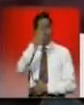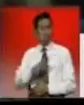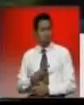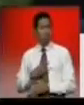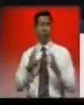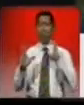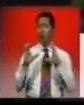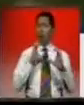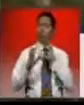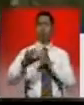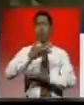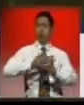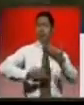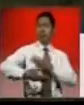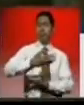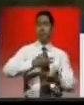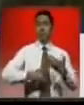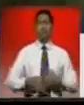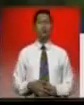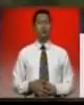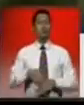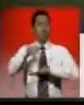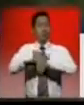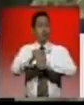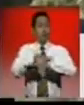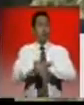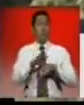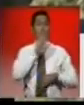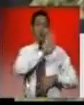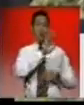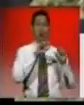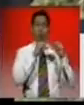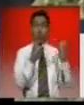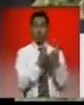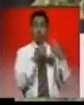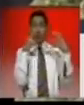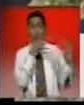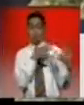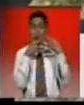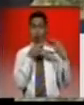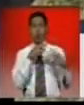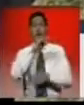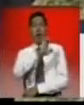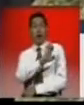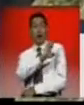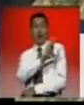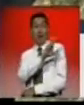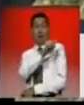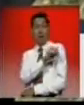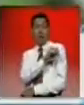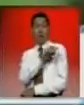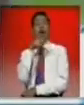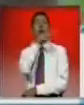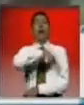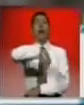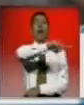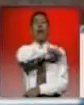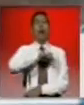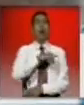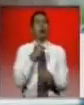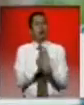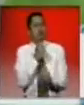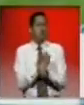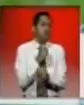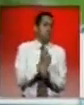conversar. En horas de la tarde se conoció además que la guerrilla del Ejército de Liberación Nacional, ELN, emprendió una operación para liberar